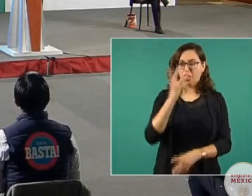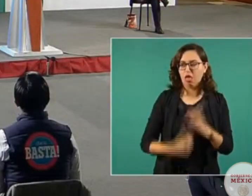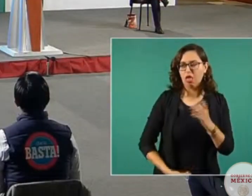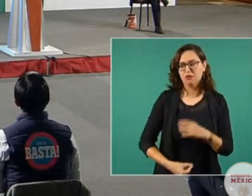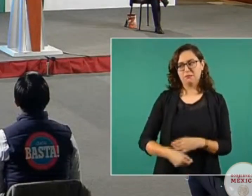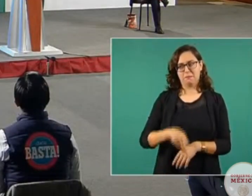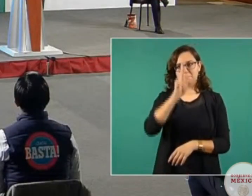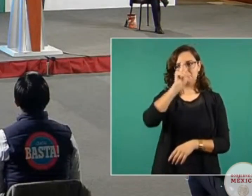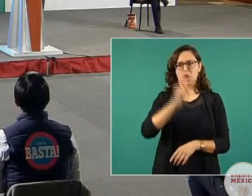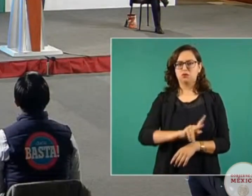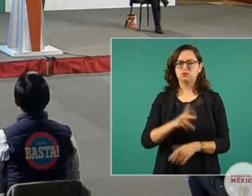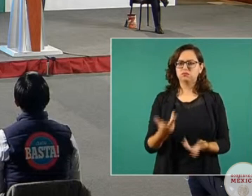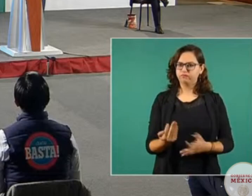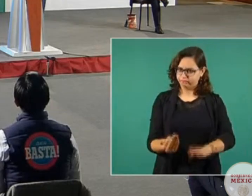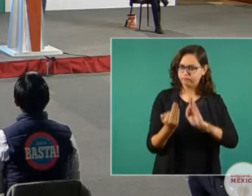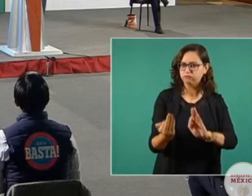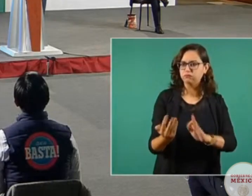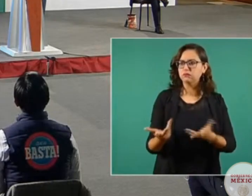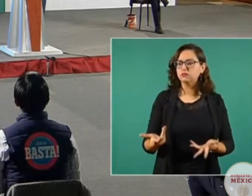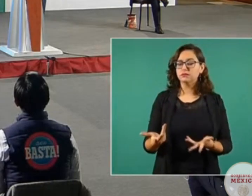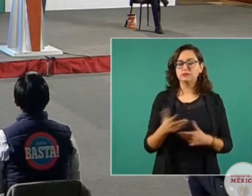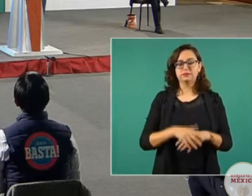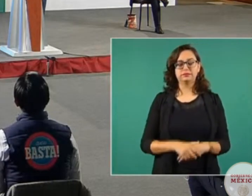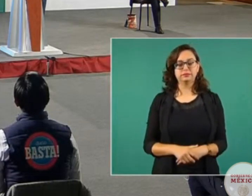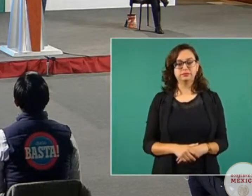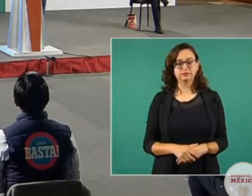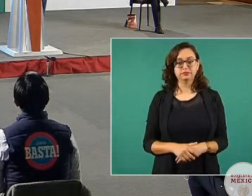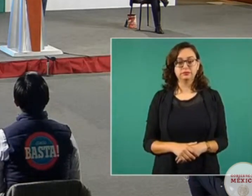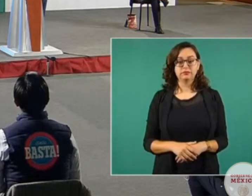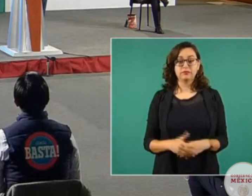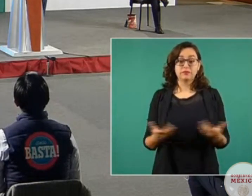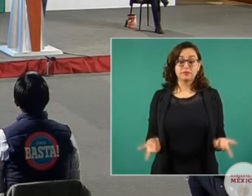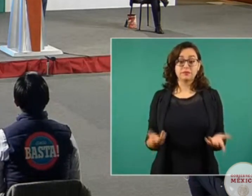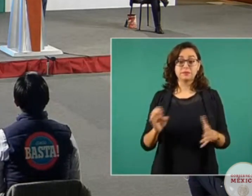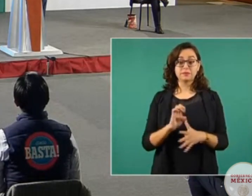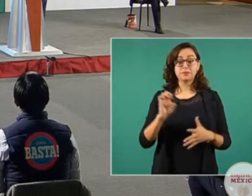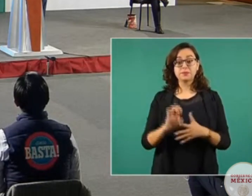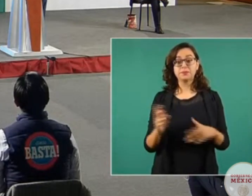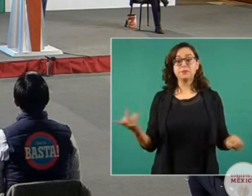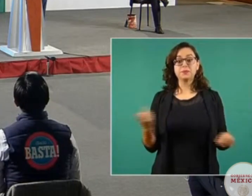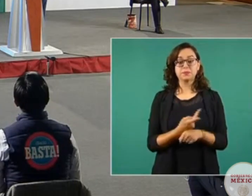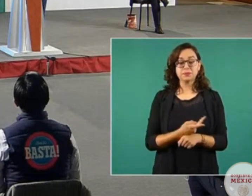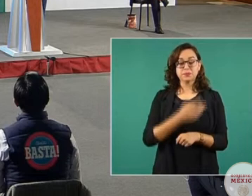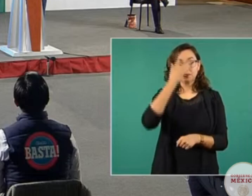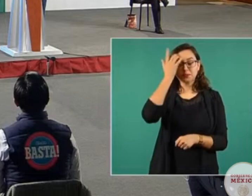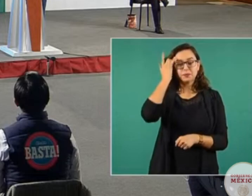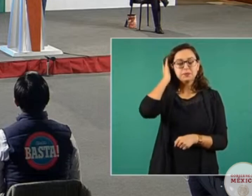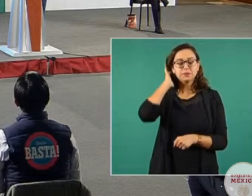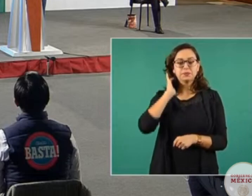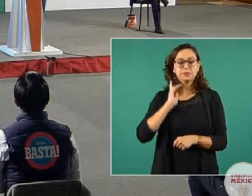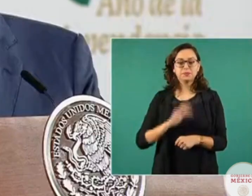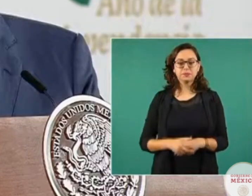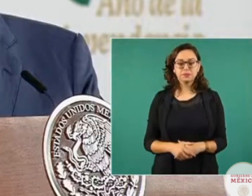Entonces, ¿qué es lo que origina todo esto? Miren, una parte.